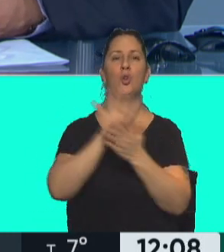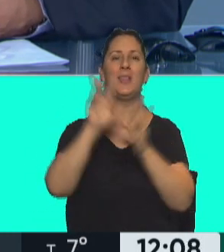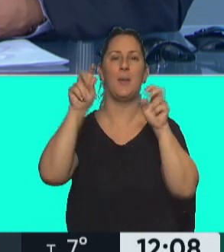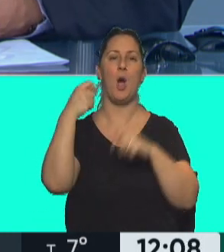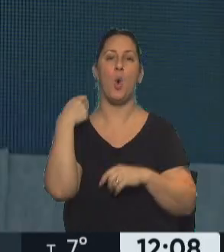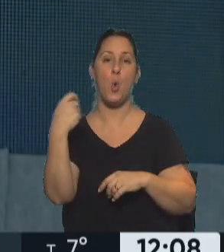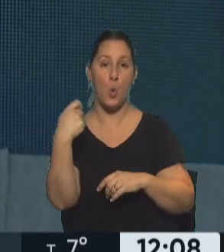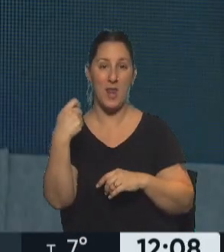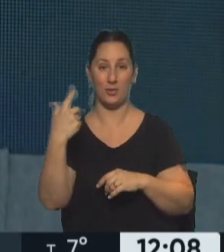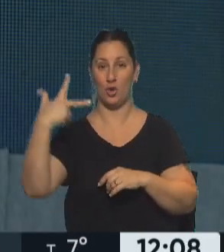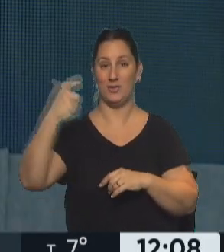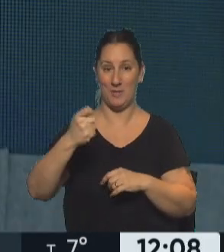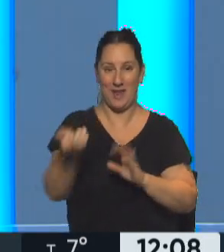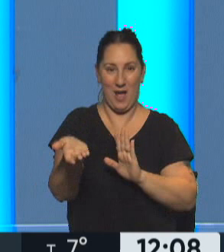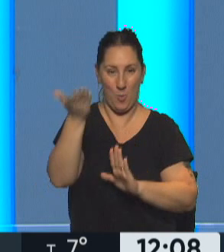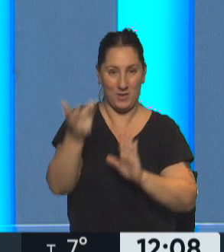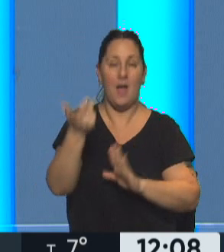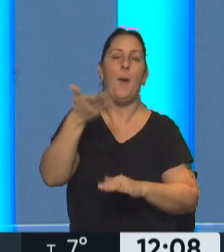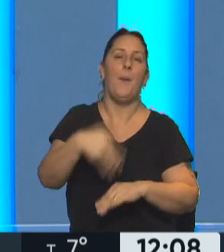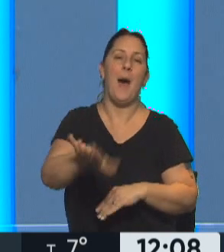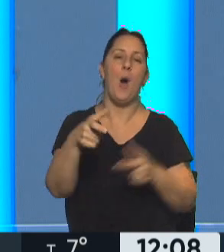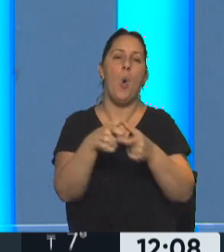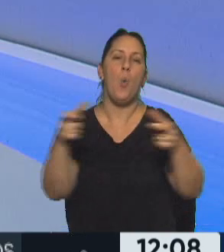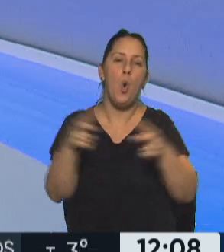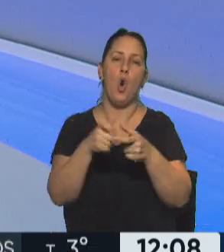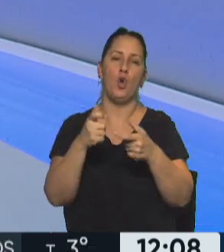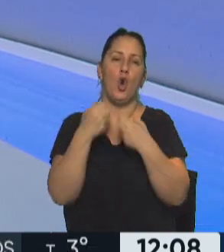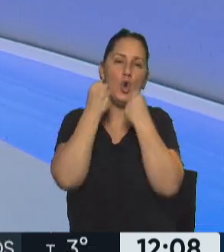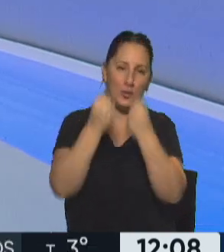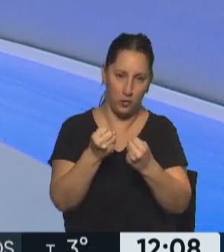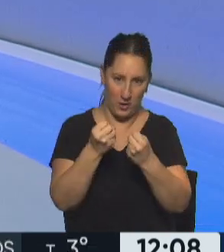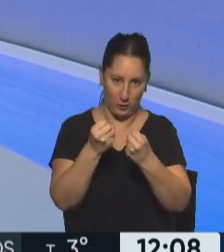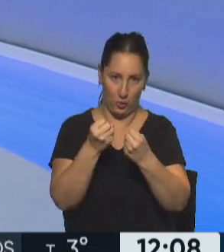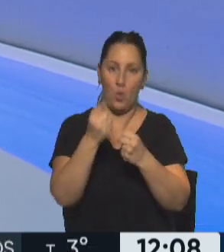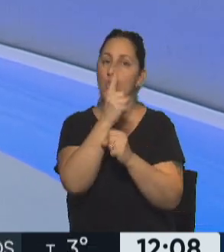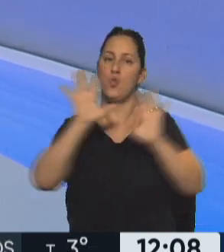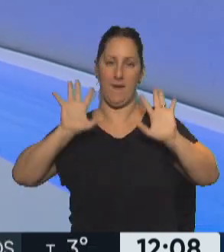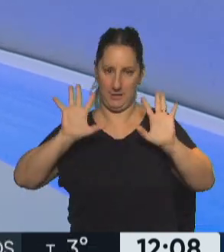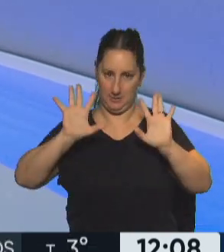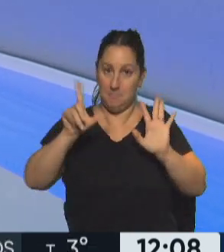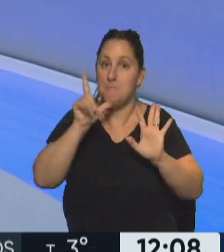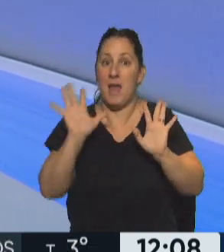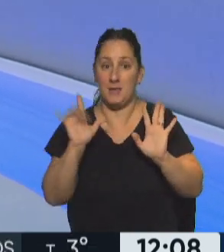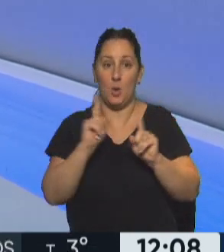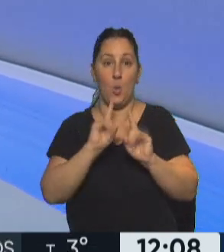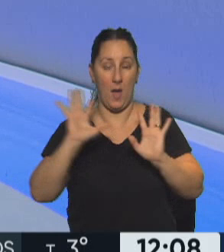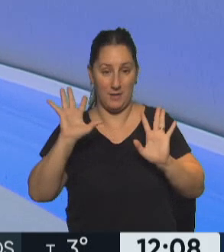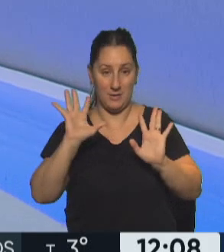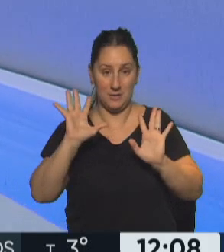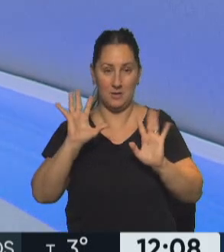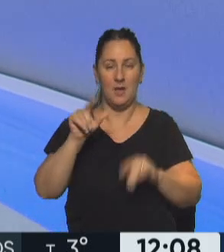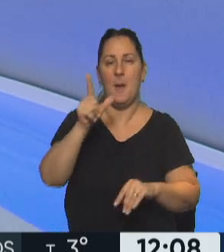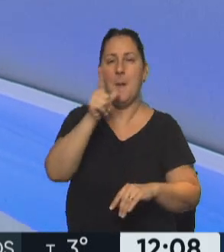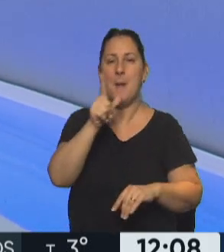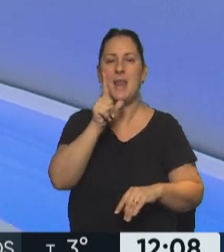jubilatoria trimestral va a haber un bono, algún tipo de refuerzo, que se entendió que era por única vez. Todo indica que sería el